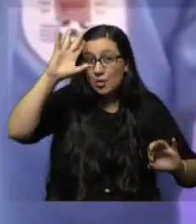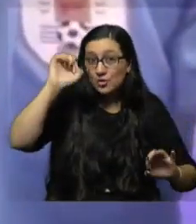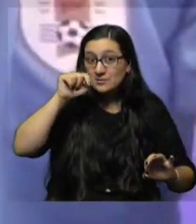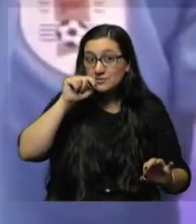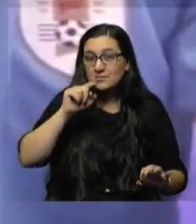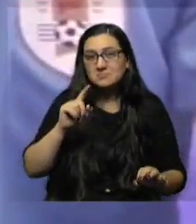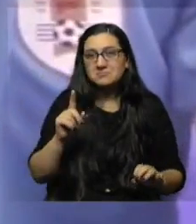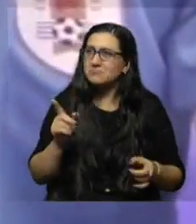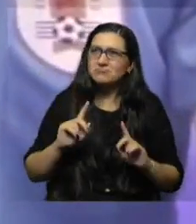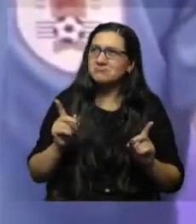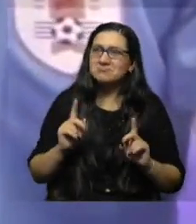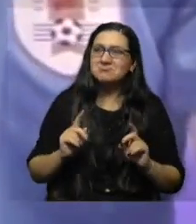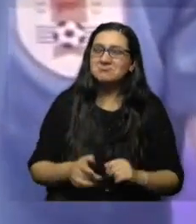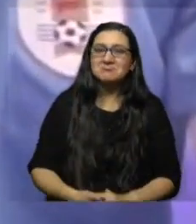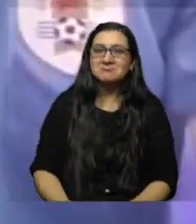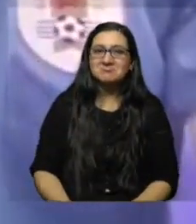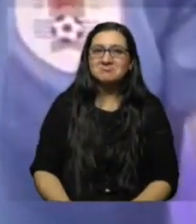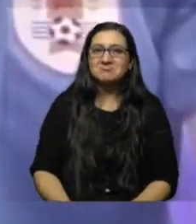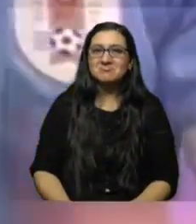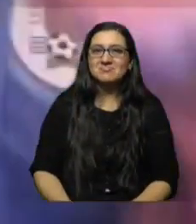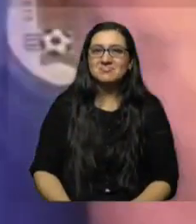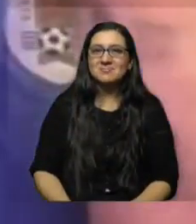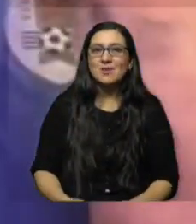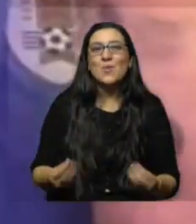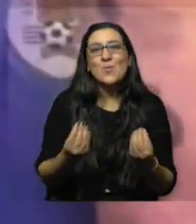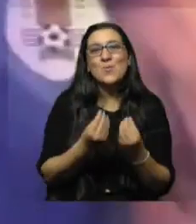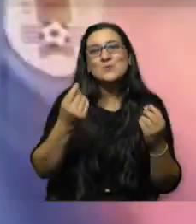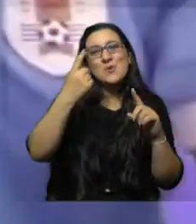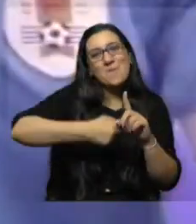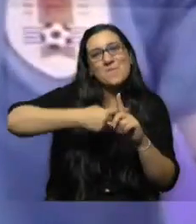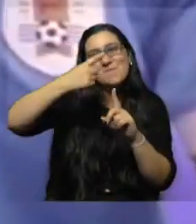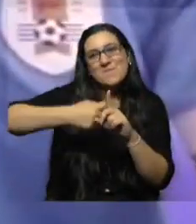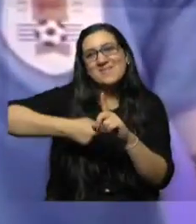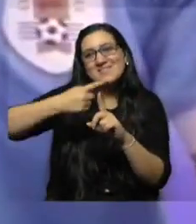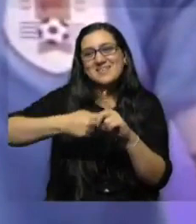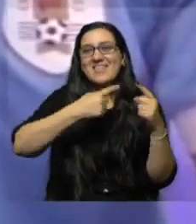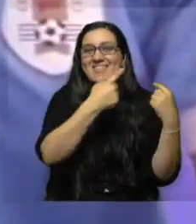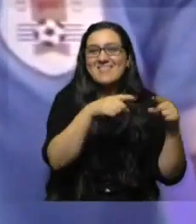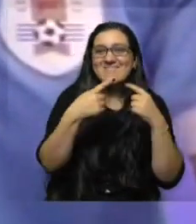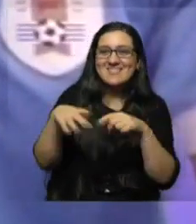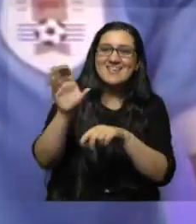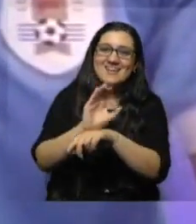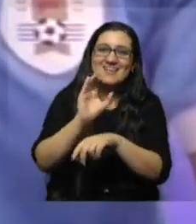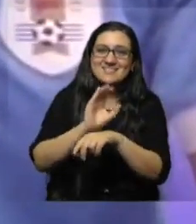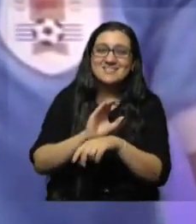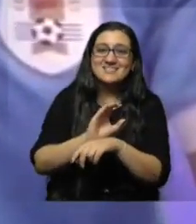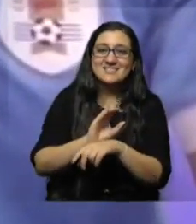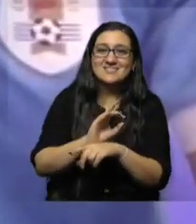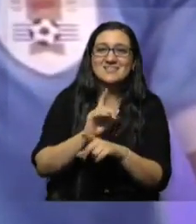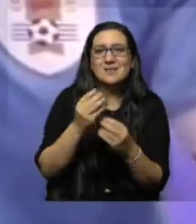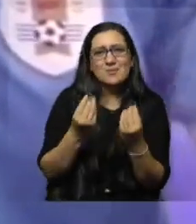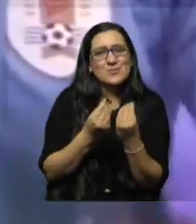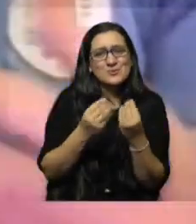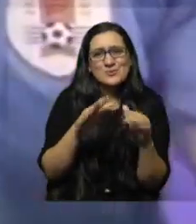¿No? Han sido varios meses entre tantas clases y tantos